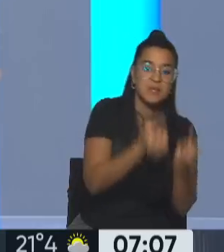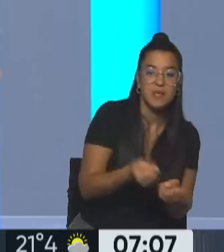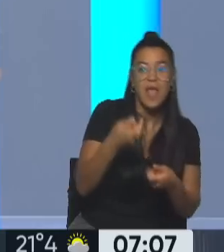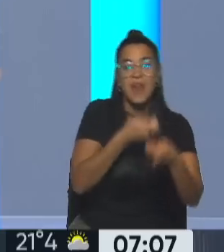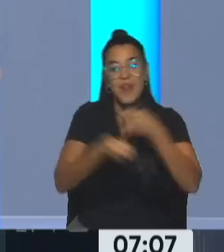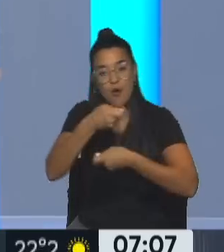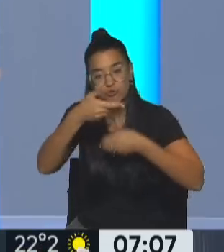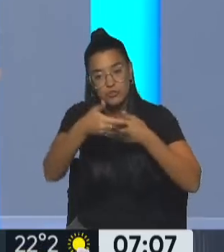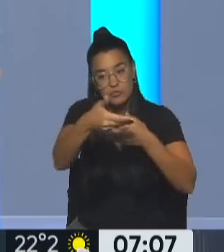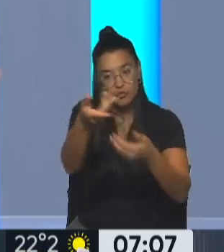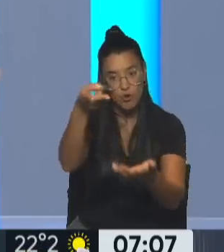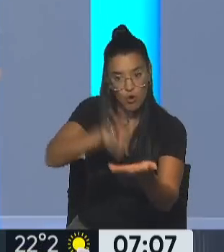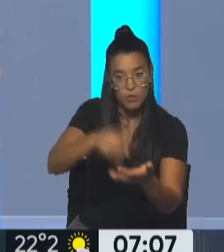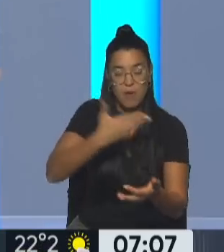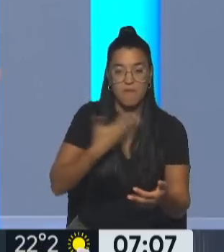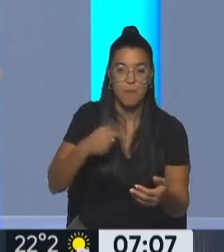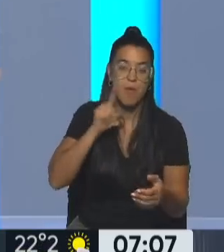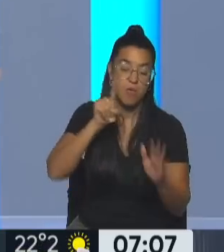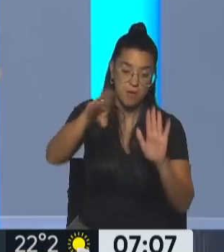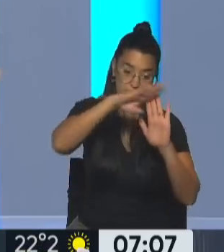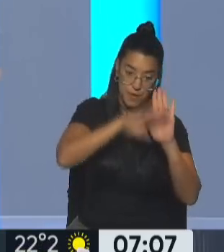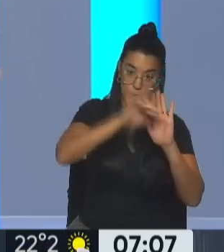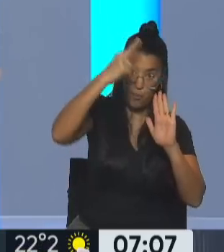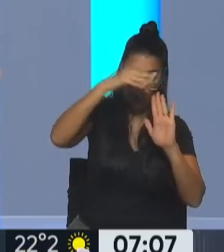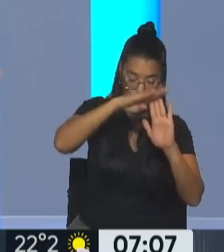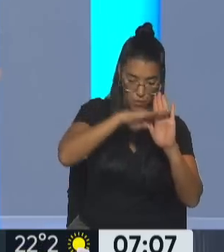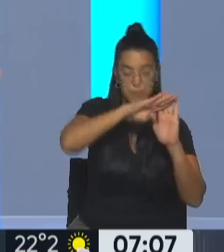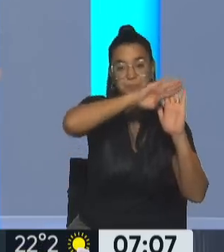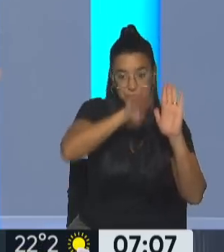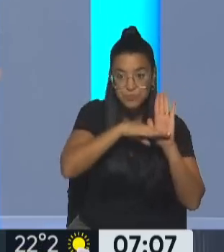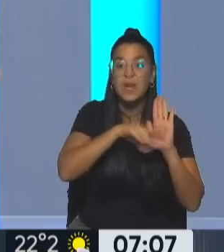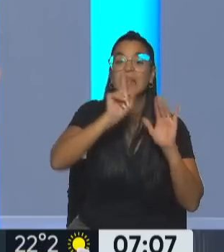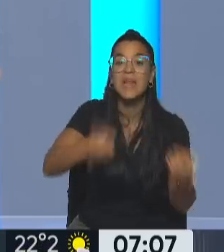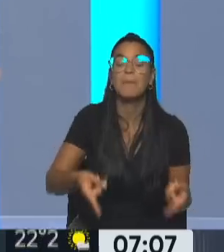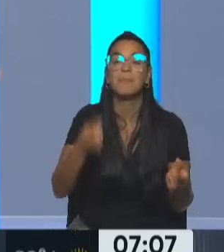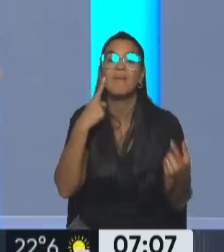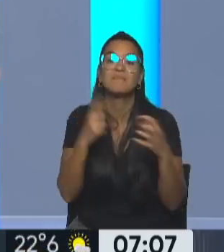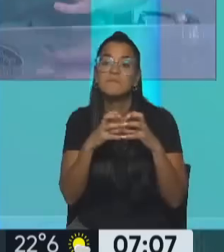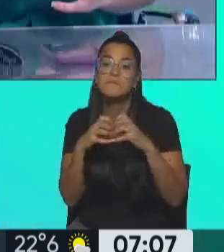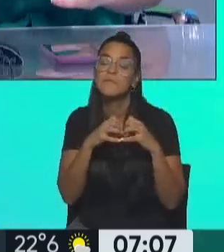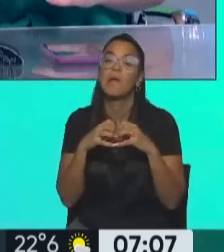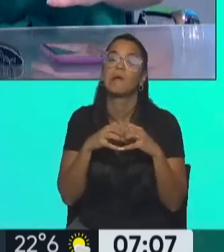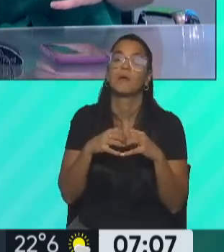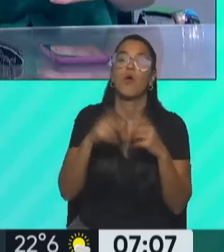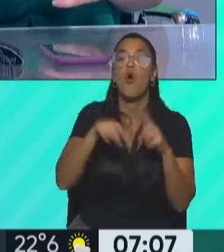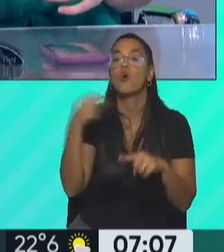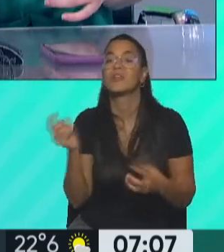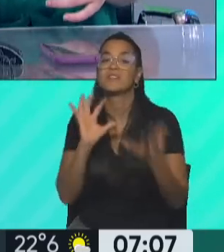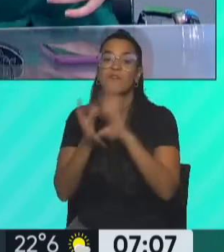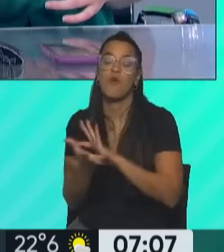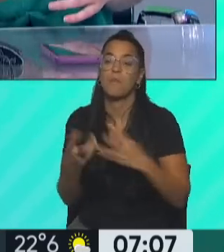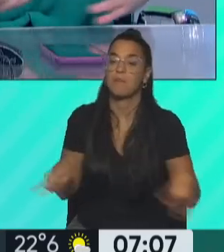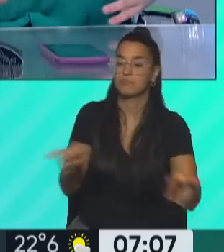con el fondo monetario internacional punto central también van a discutir que otras maneras puede Argentina generar